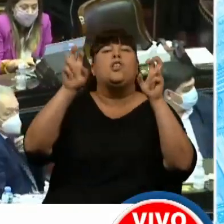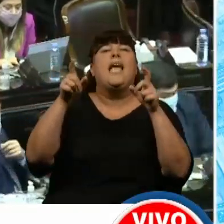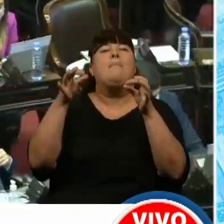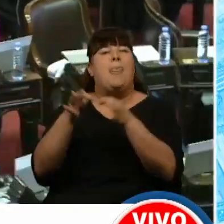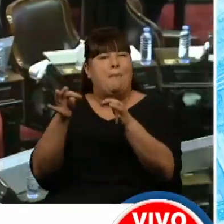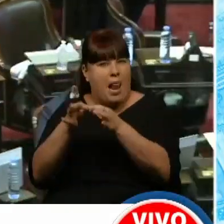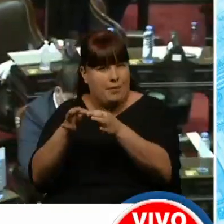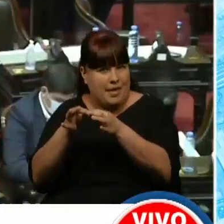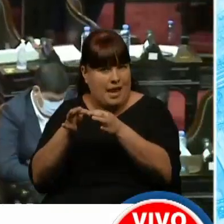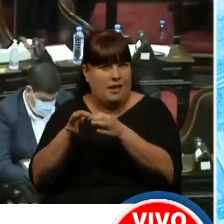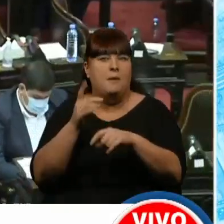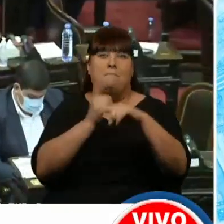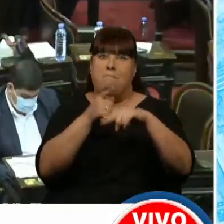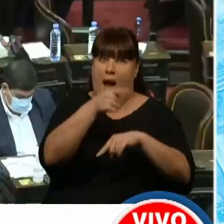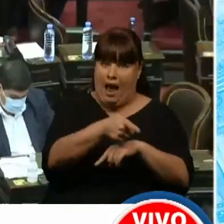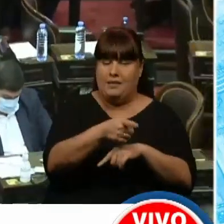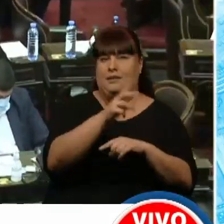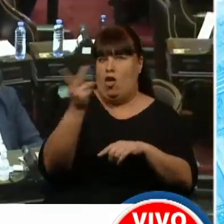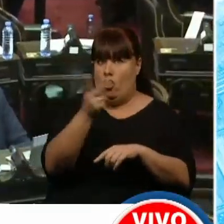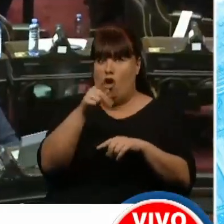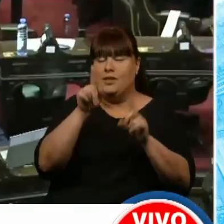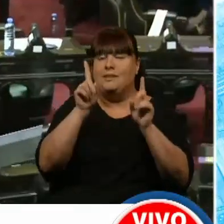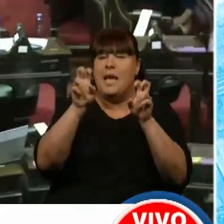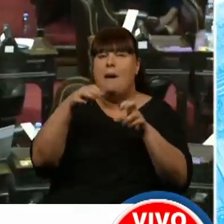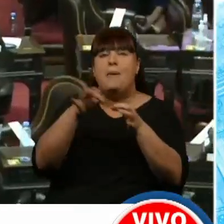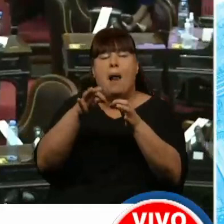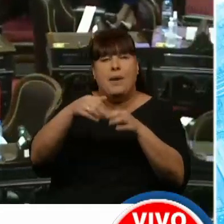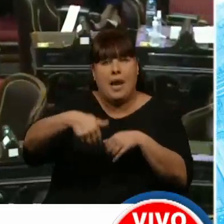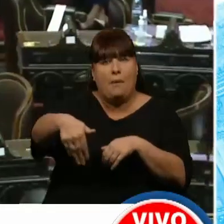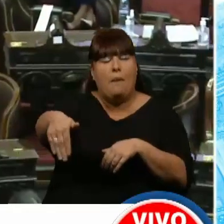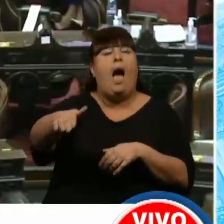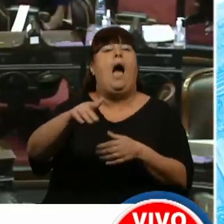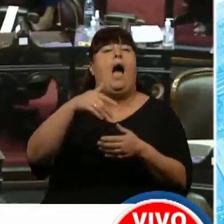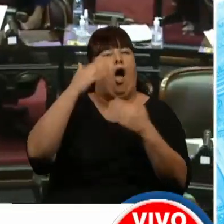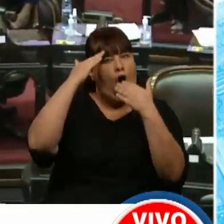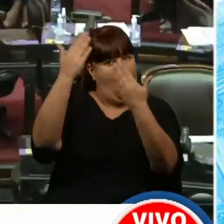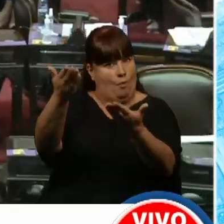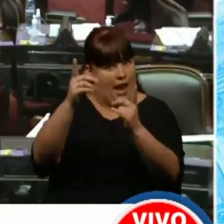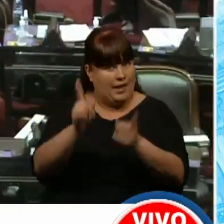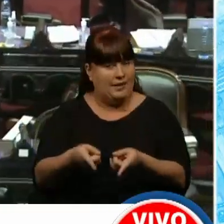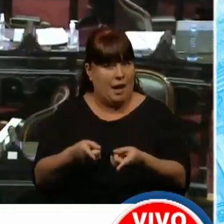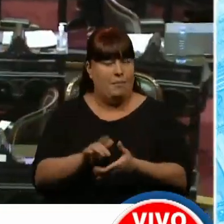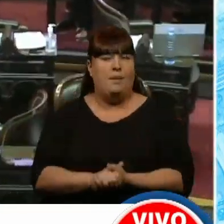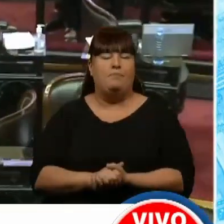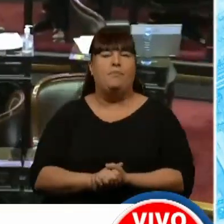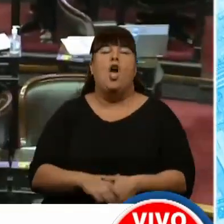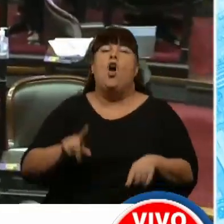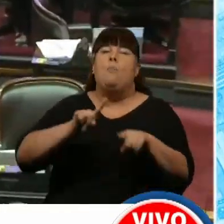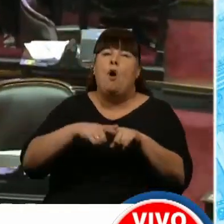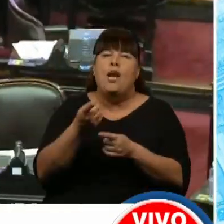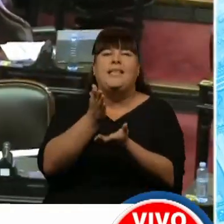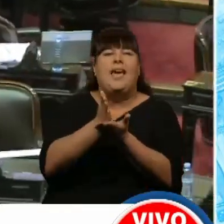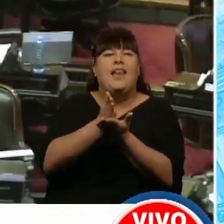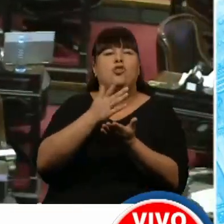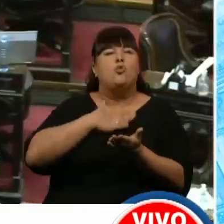Malvinas, que también en pocos días vamos a homenajear, la política de